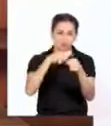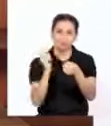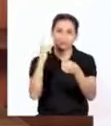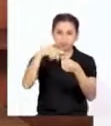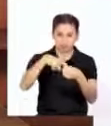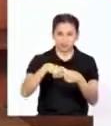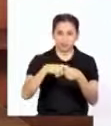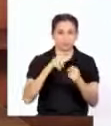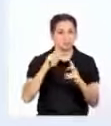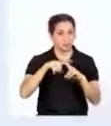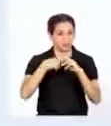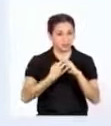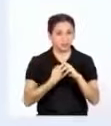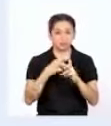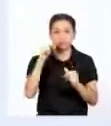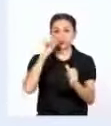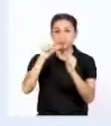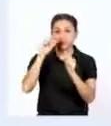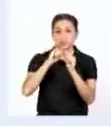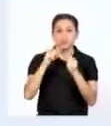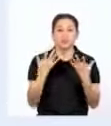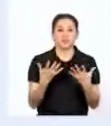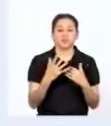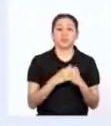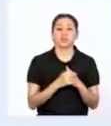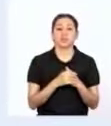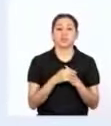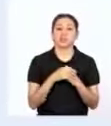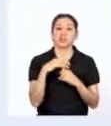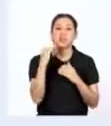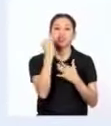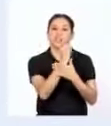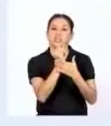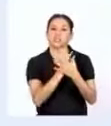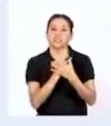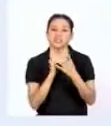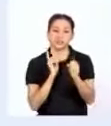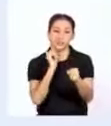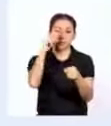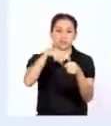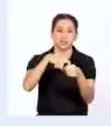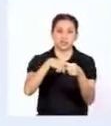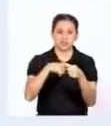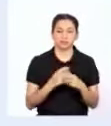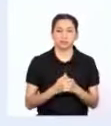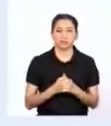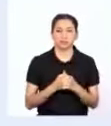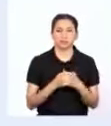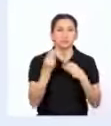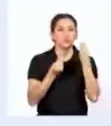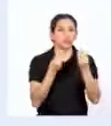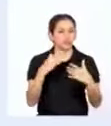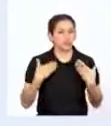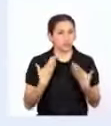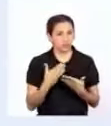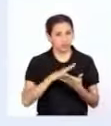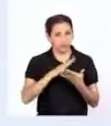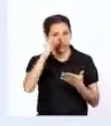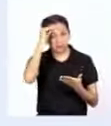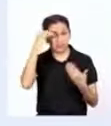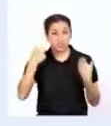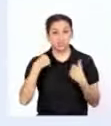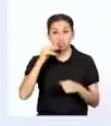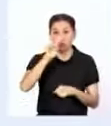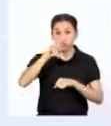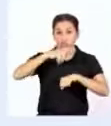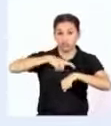proyecto participativo. Comencemos por enumerar los momentos del diseño del proyecto participativo. Como podemos ver,